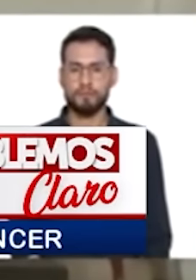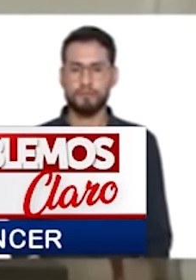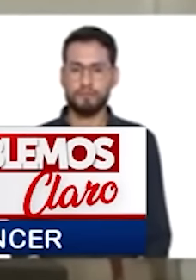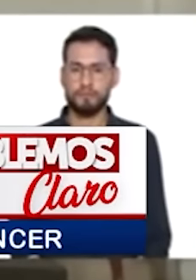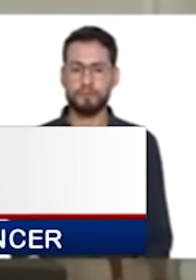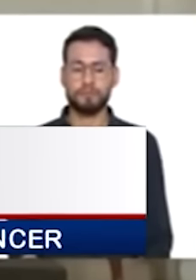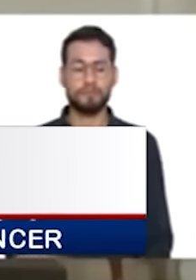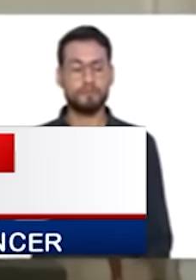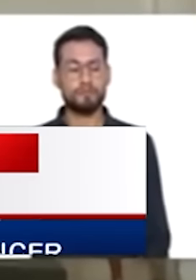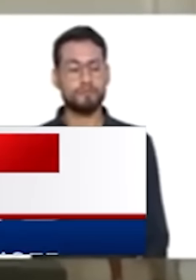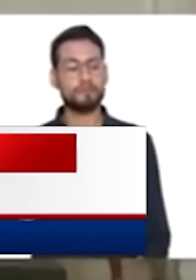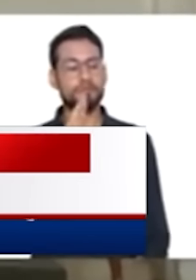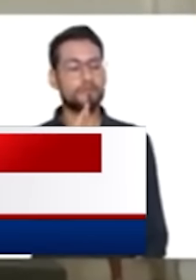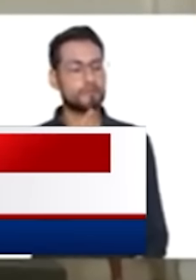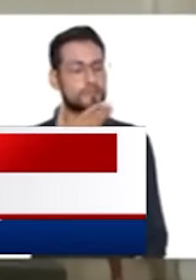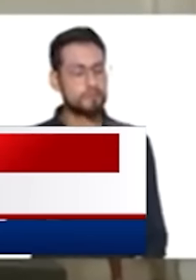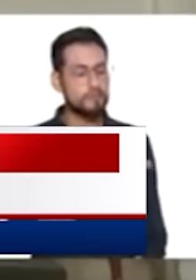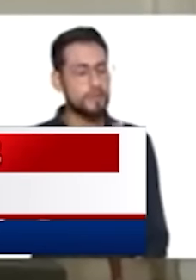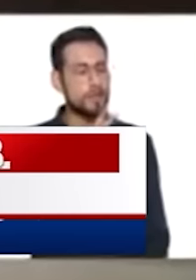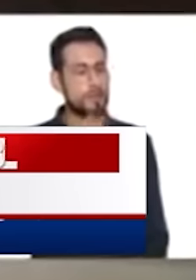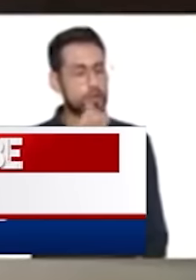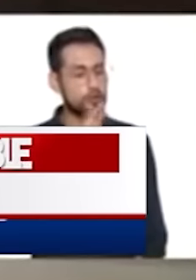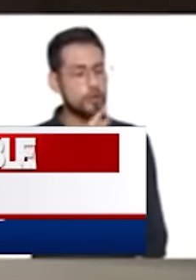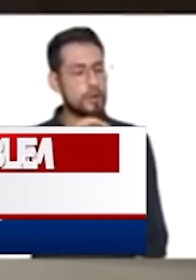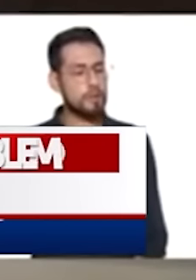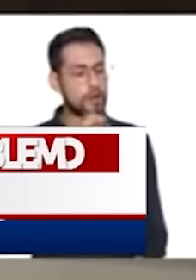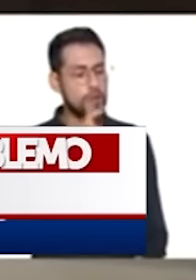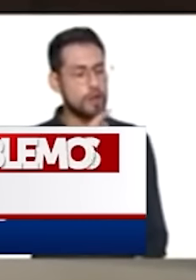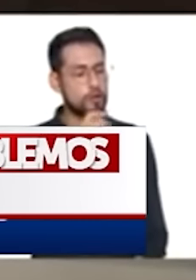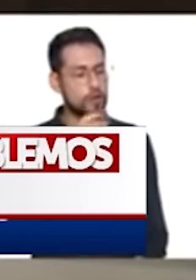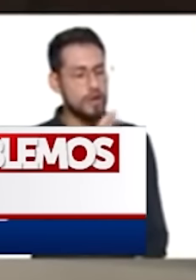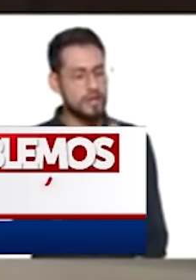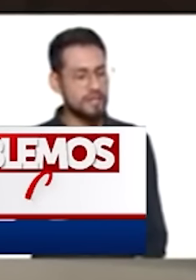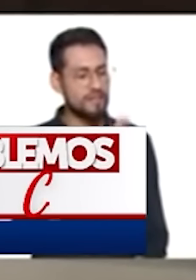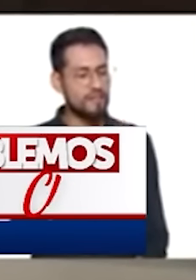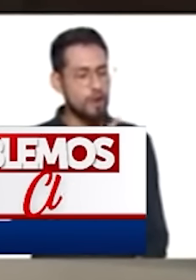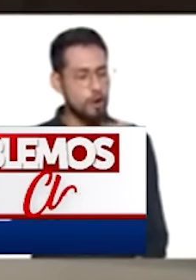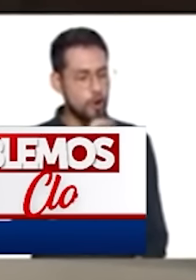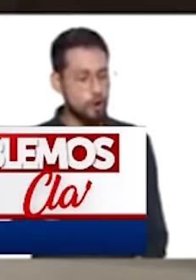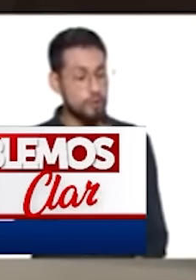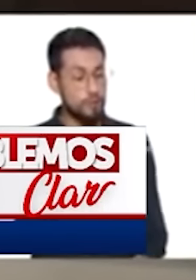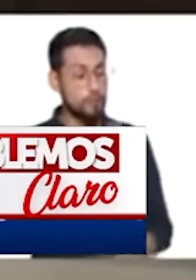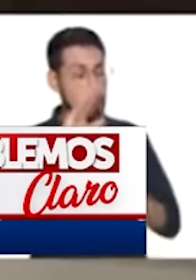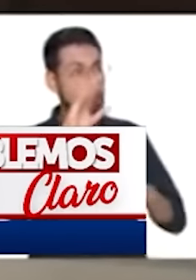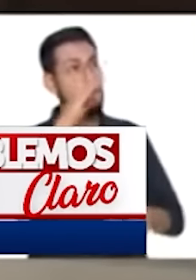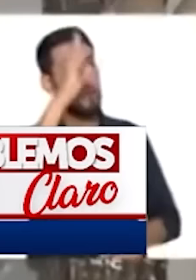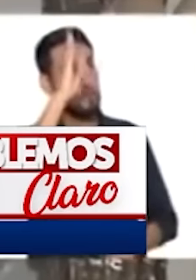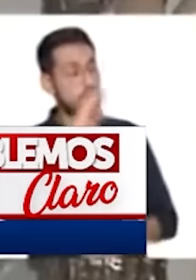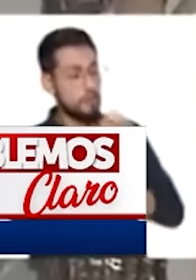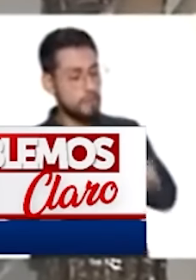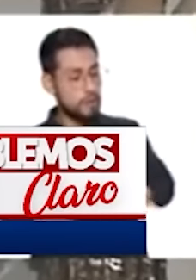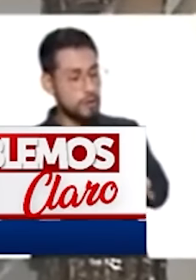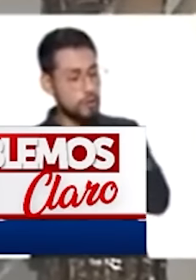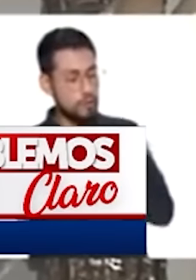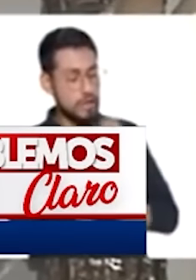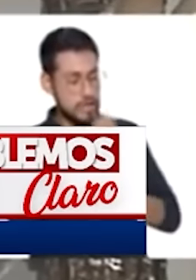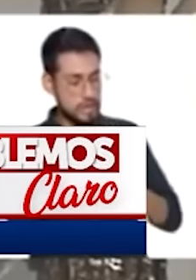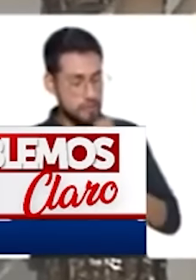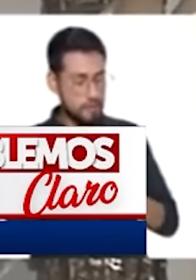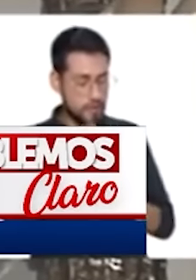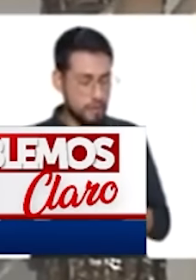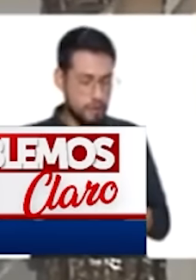exitosa señor Víctor Manuel Torres Falcón jura usted por Dios y la patria